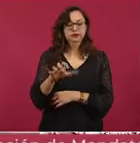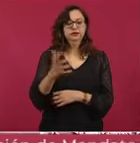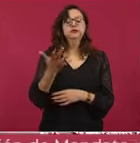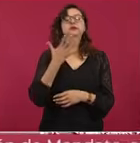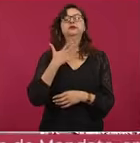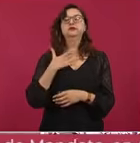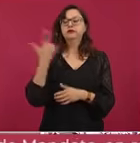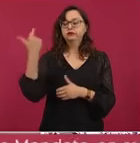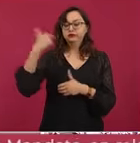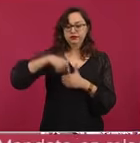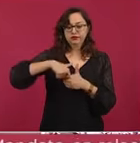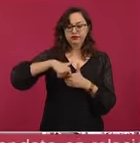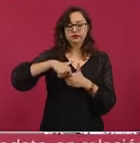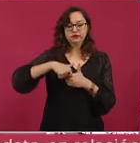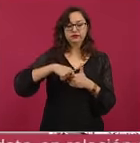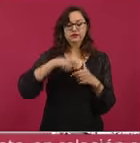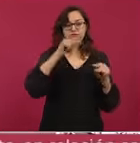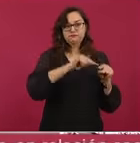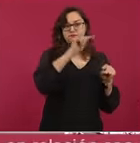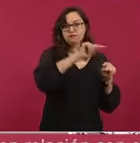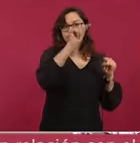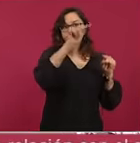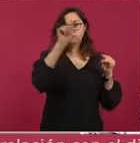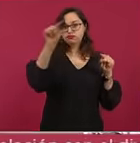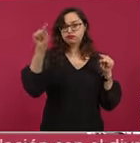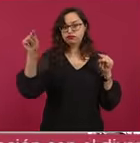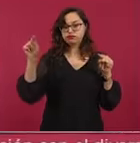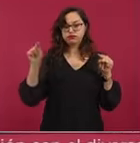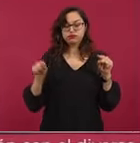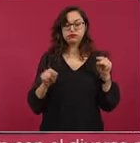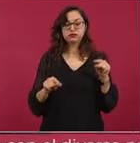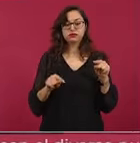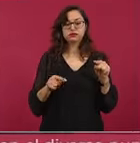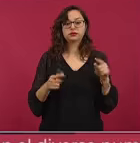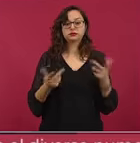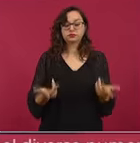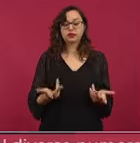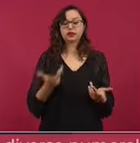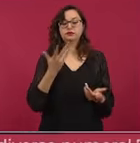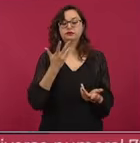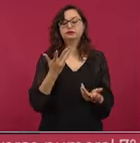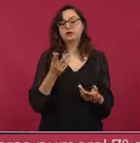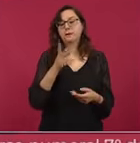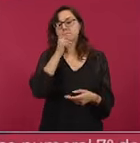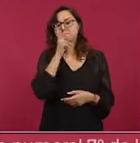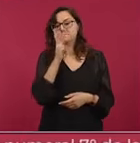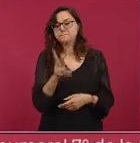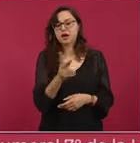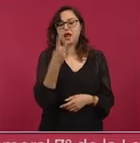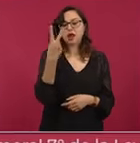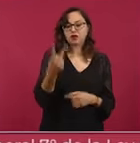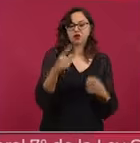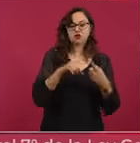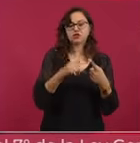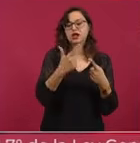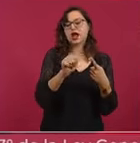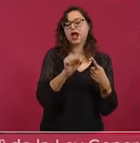gasolinerías o gasolineras, de las dos formas se puede decir,